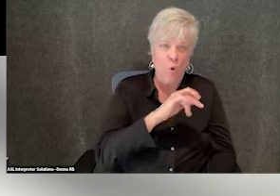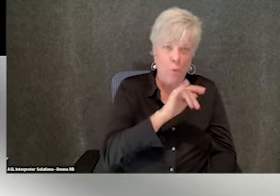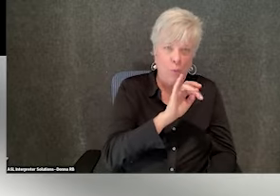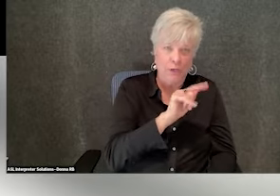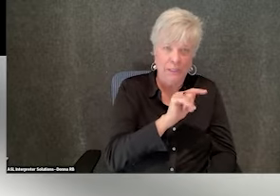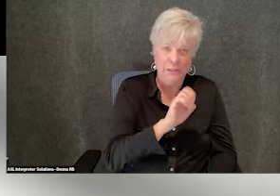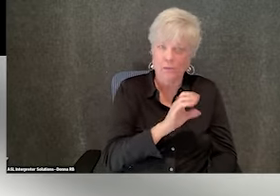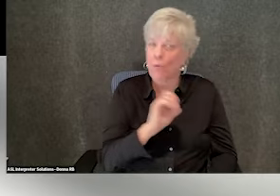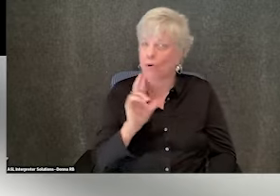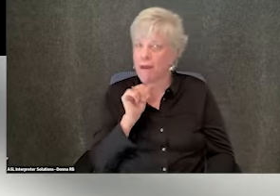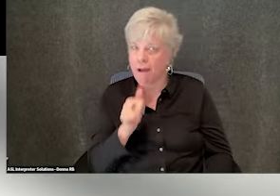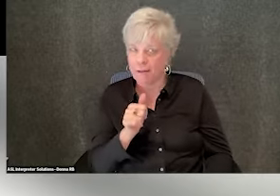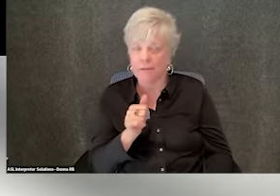si es un tutor